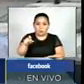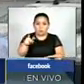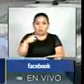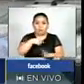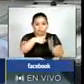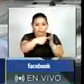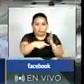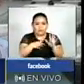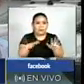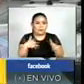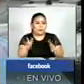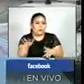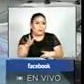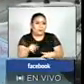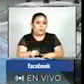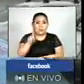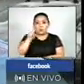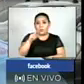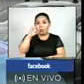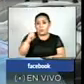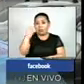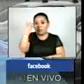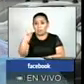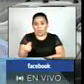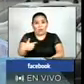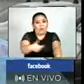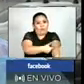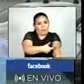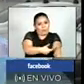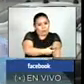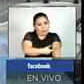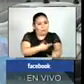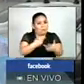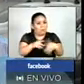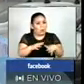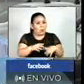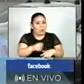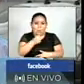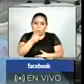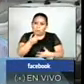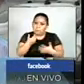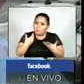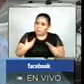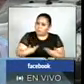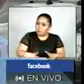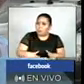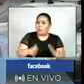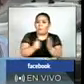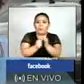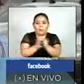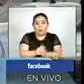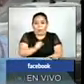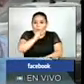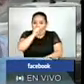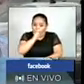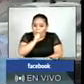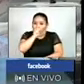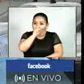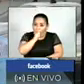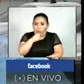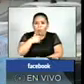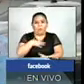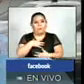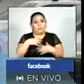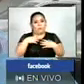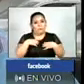la mayoría de los casos aproximadamente 10 días de estancia intrahospitalaria. Son pacientes que desarrollaron una dificultad respiratoria, un proceso respiratorio